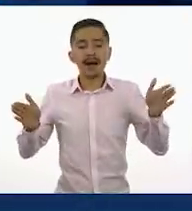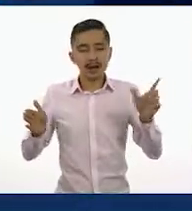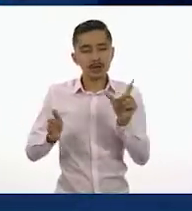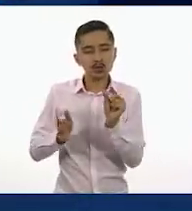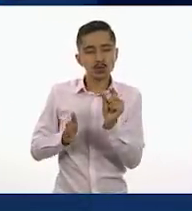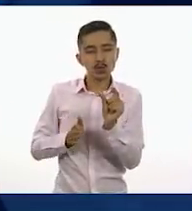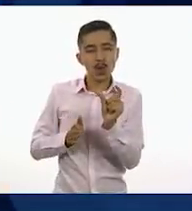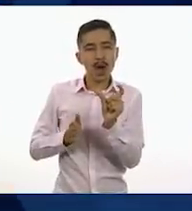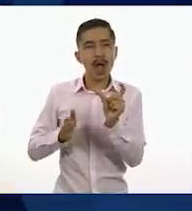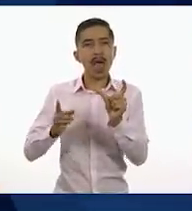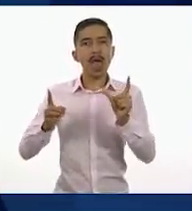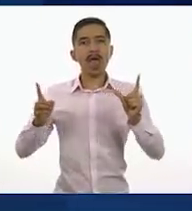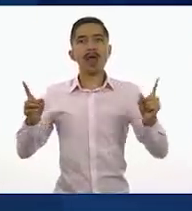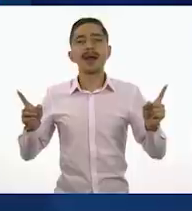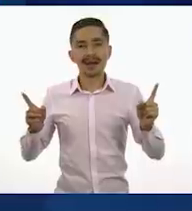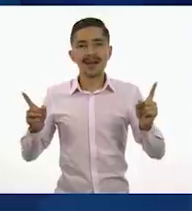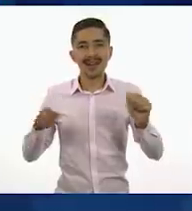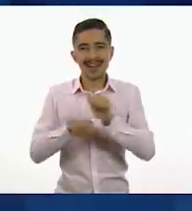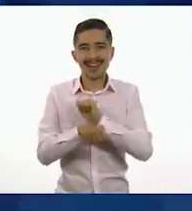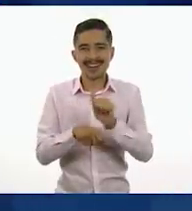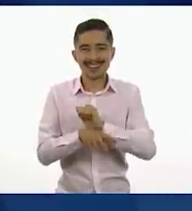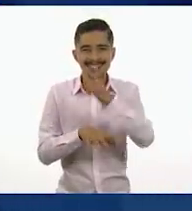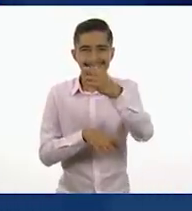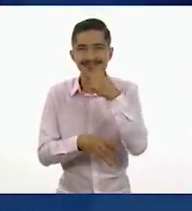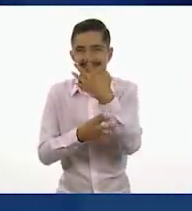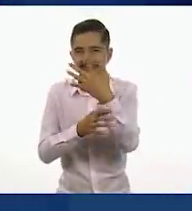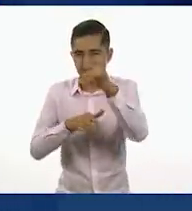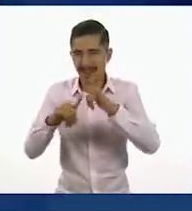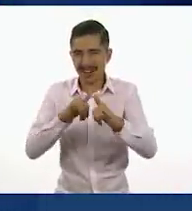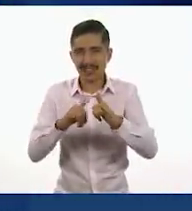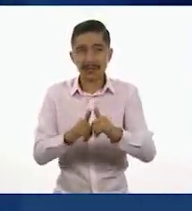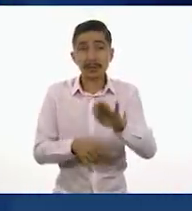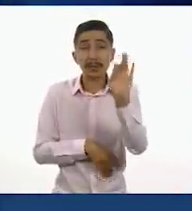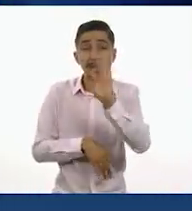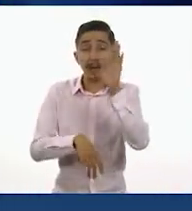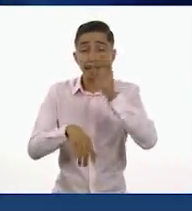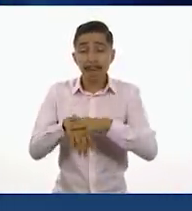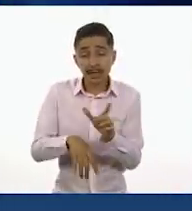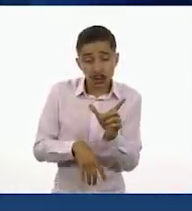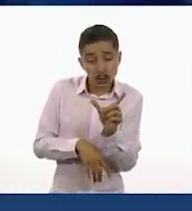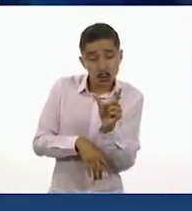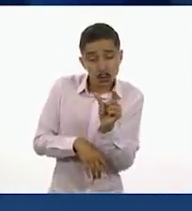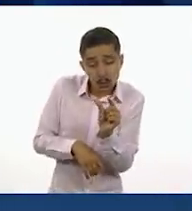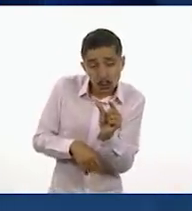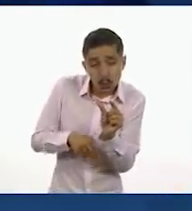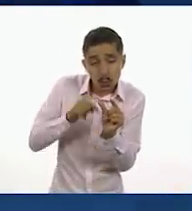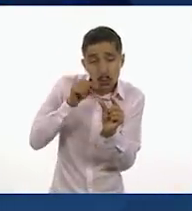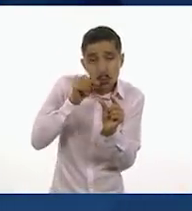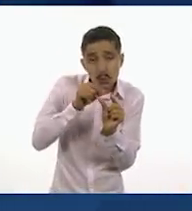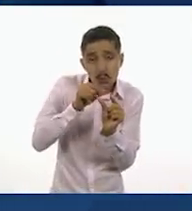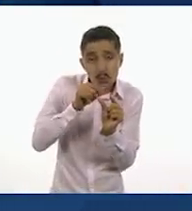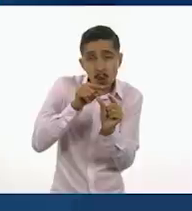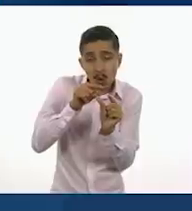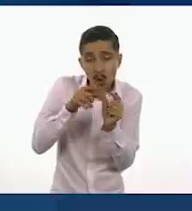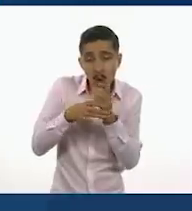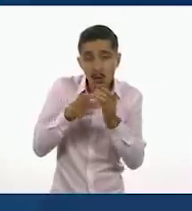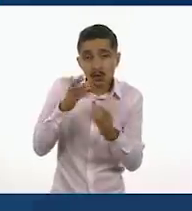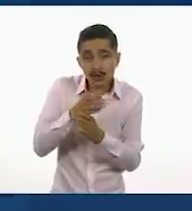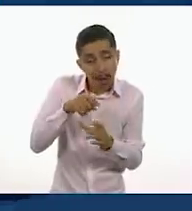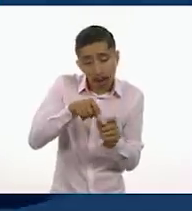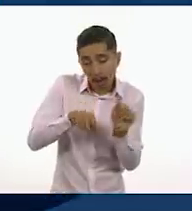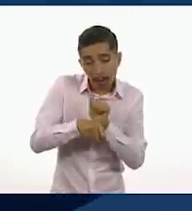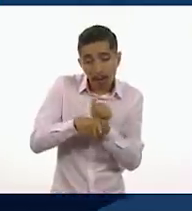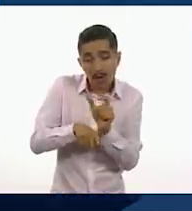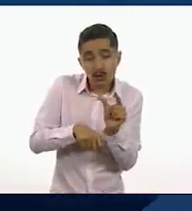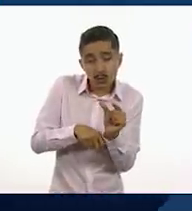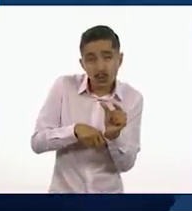Ahí podemos ver lo que nos decías de los planos. Entre más pequeño es el tamaño de la maqueta respecto del objeto real,